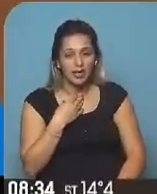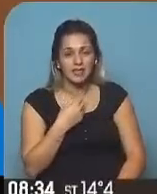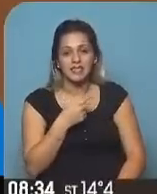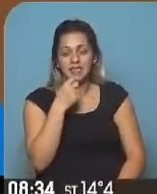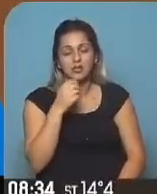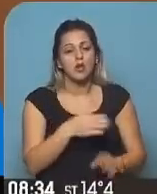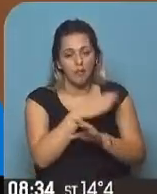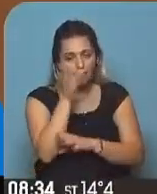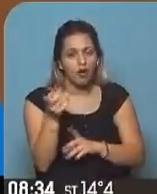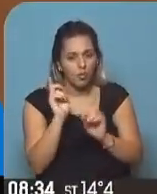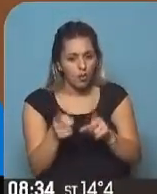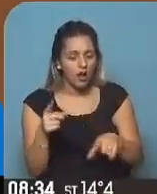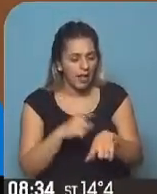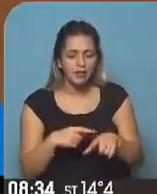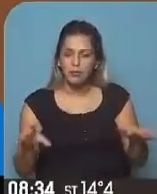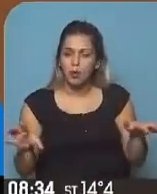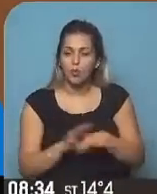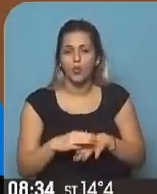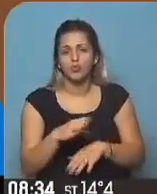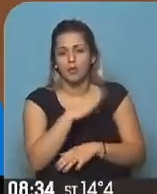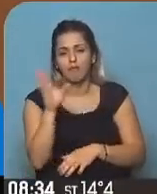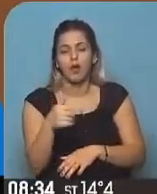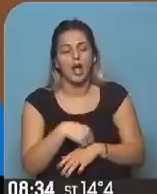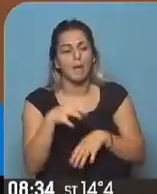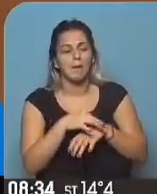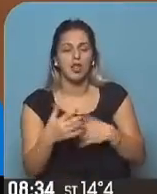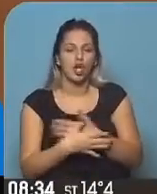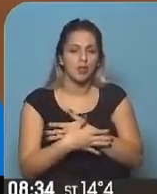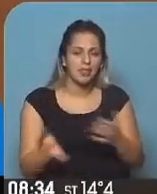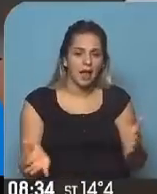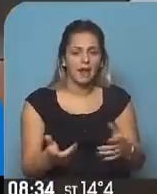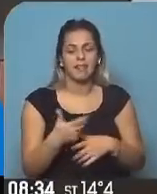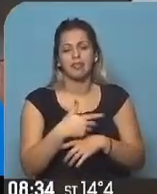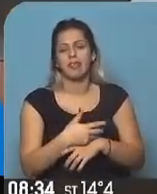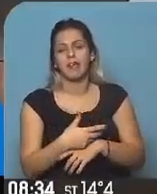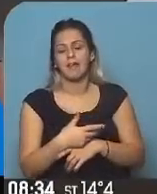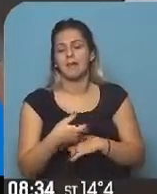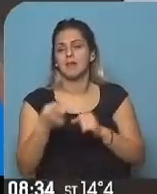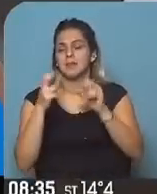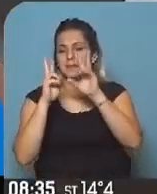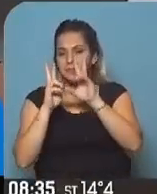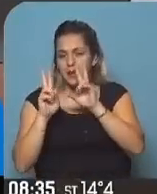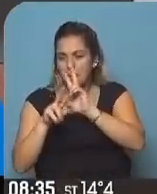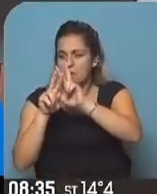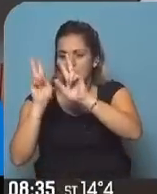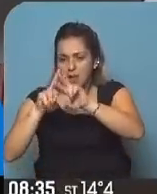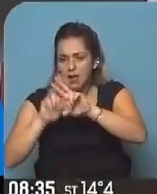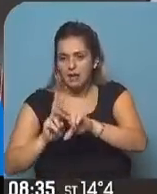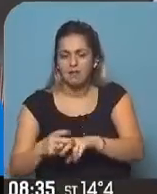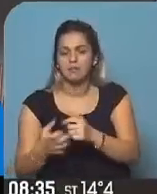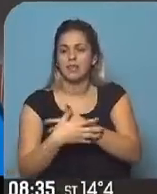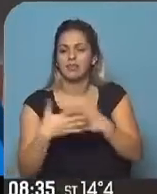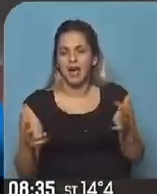a tiempo al médico, porque también se decía fueron tarde, fueron diagnosticados tarde, se les hizo el cultivo tarde, aún con